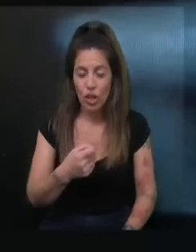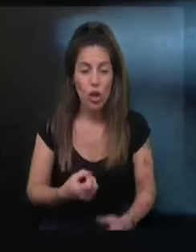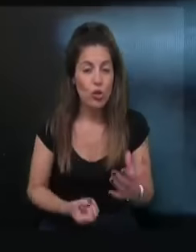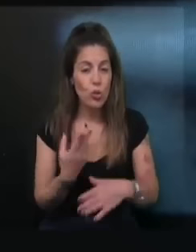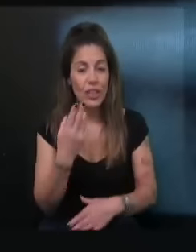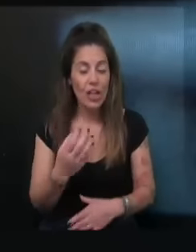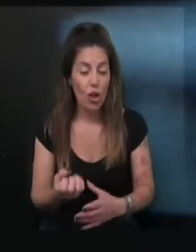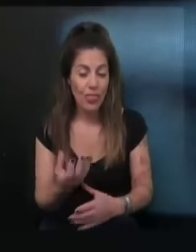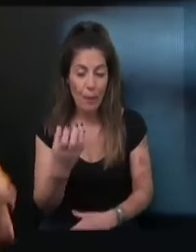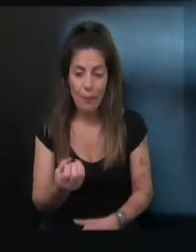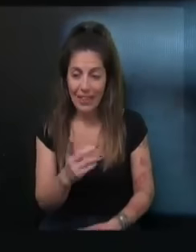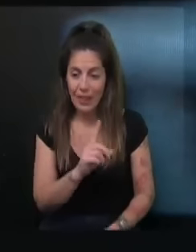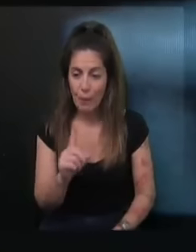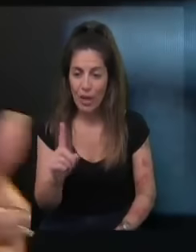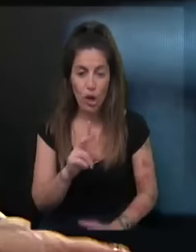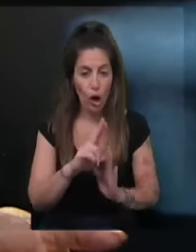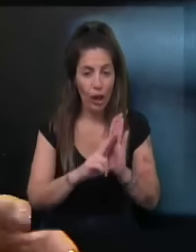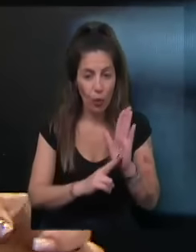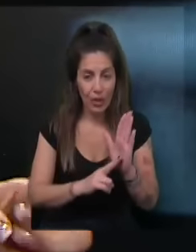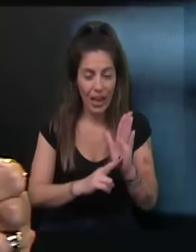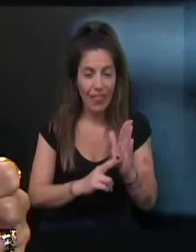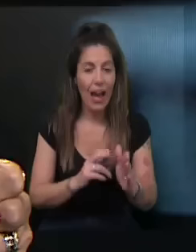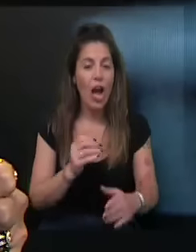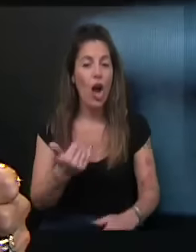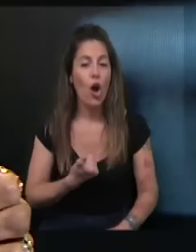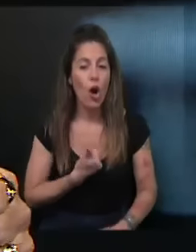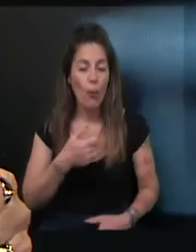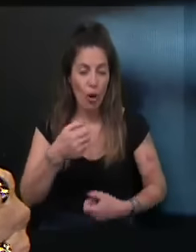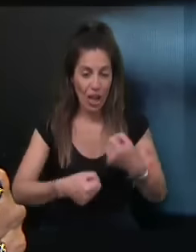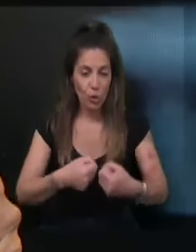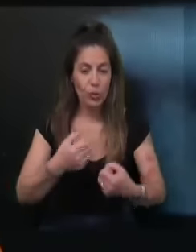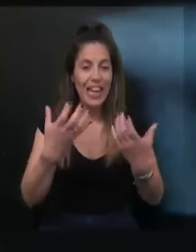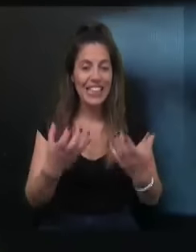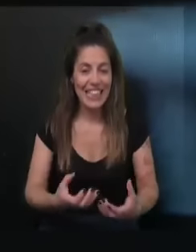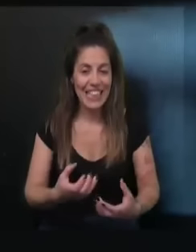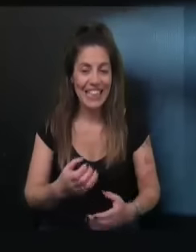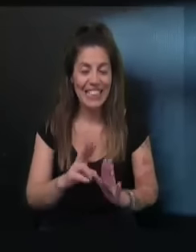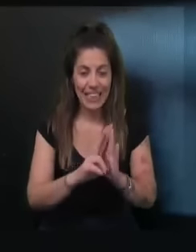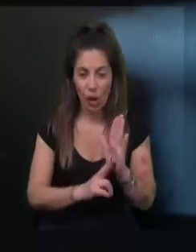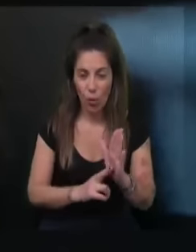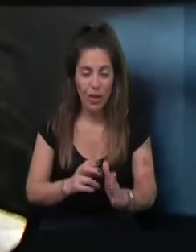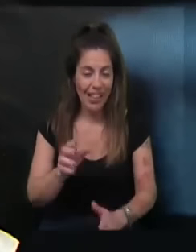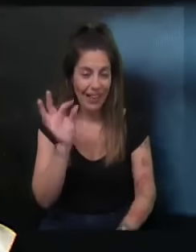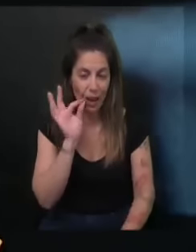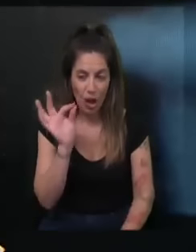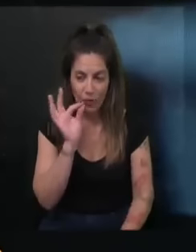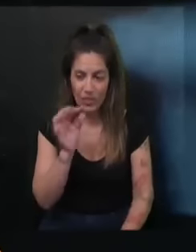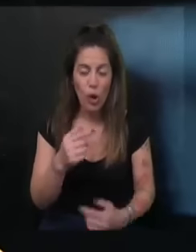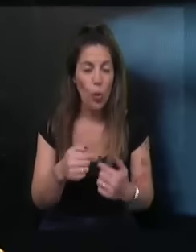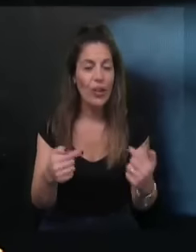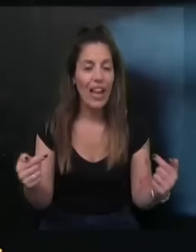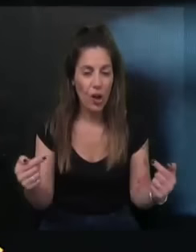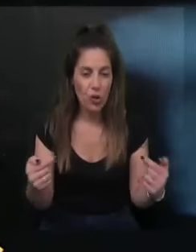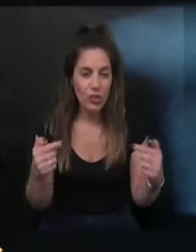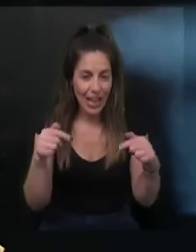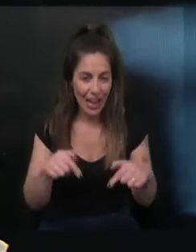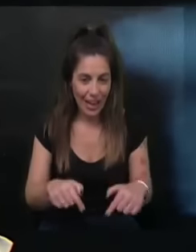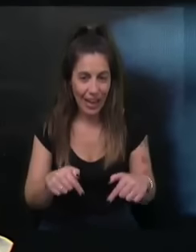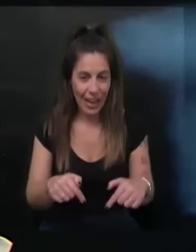plantas pero no están regulados como la industria quiere que se regule el cannabis y una de las cosas que acá